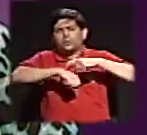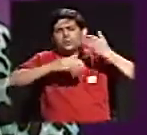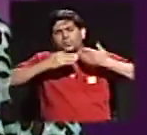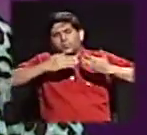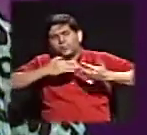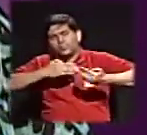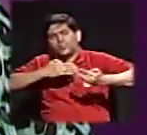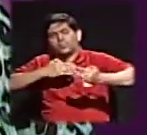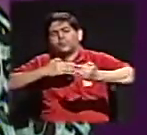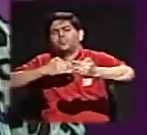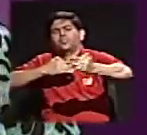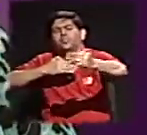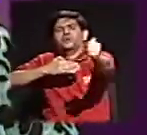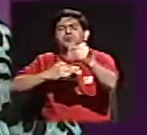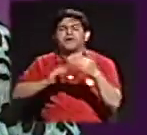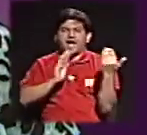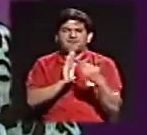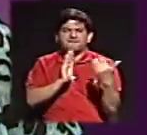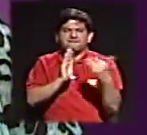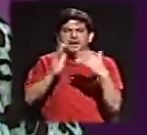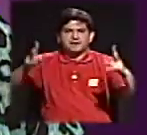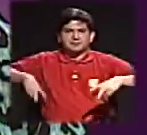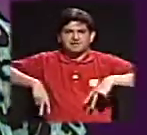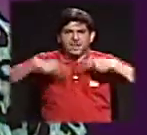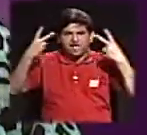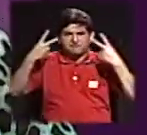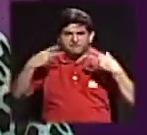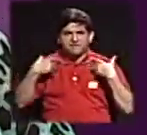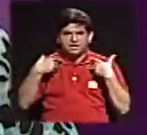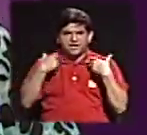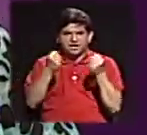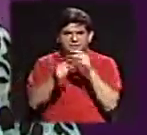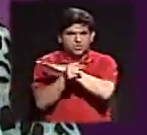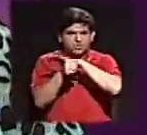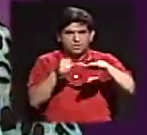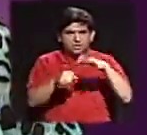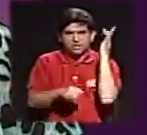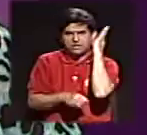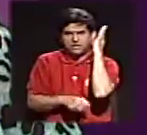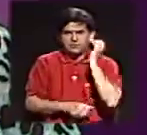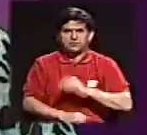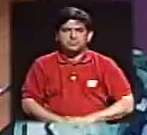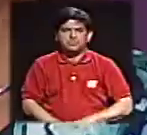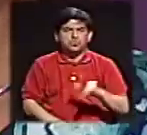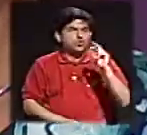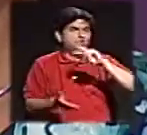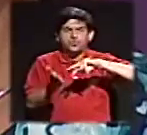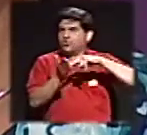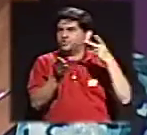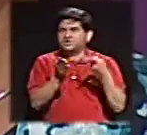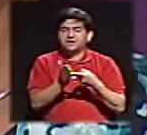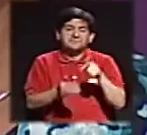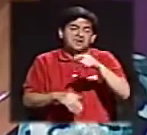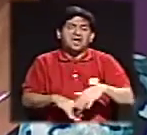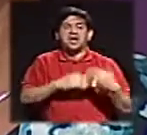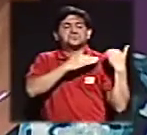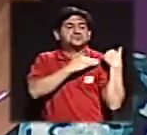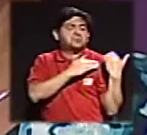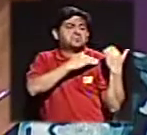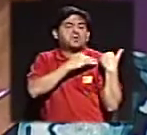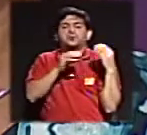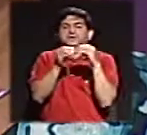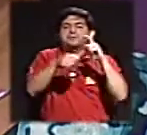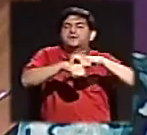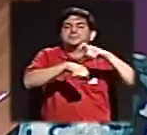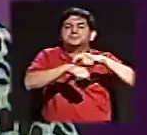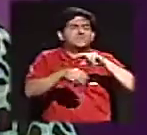una cuestión a largo plazo que afecta la vida y salud integral de las mujeres. No es de aguántese un poquito